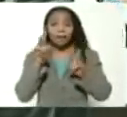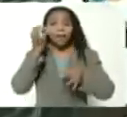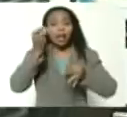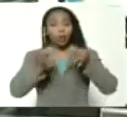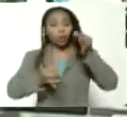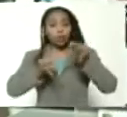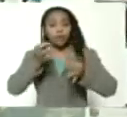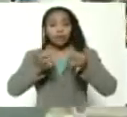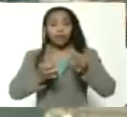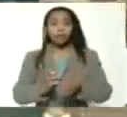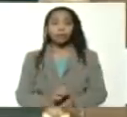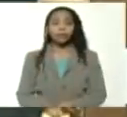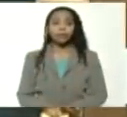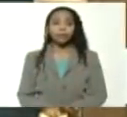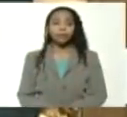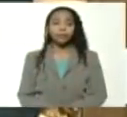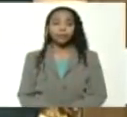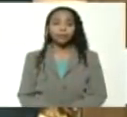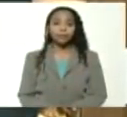justicia.